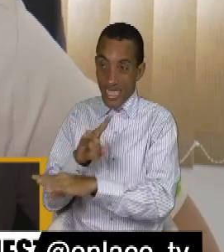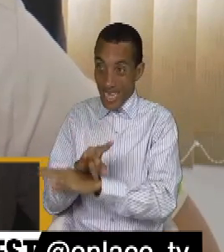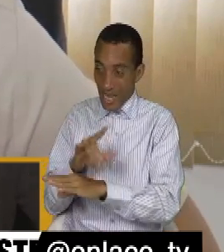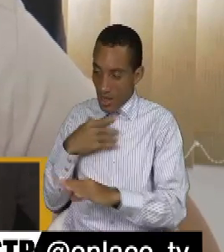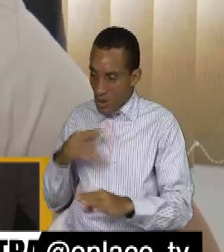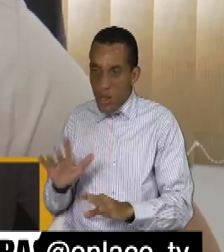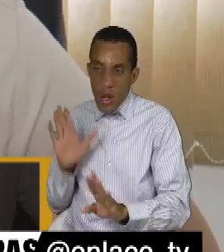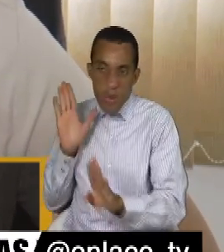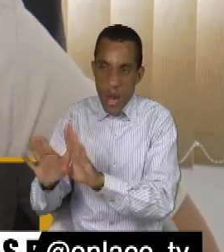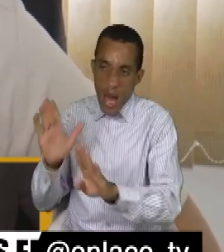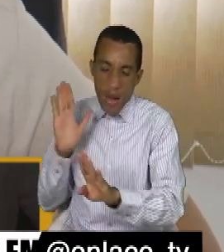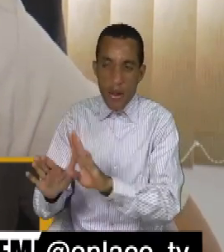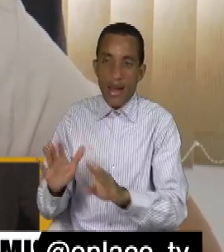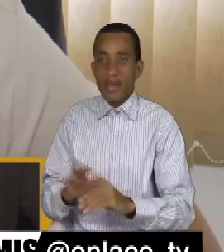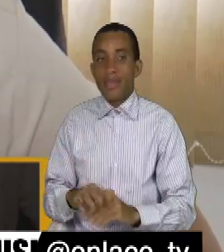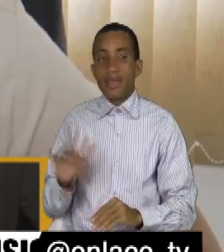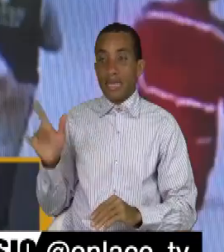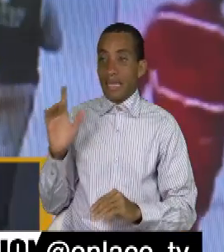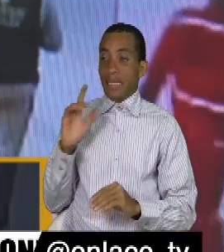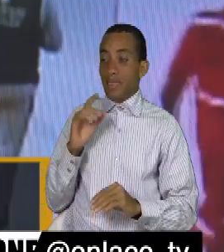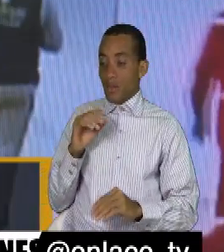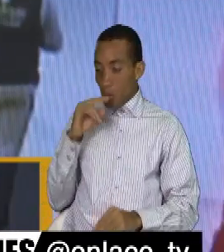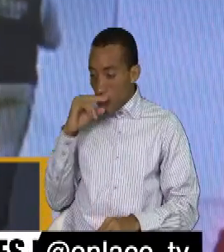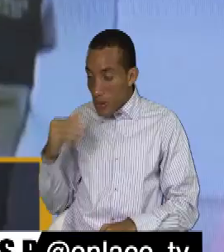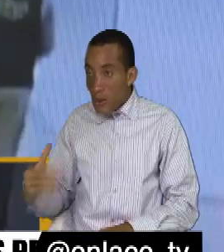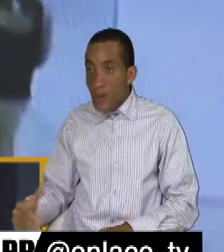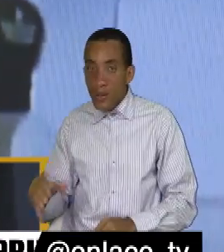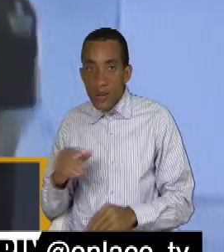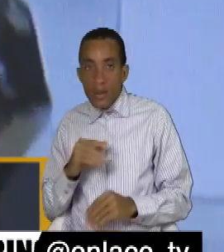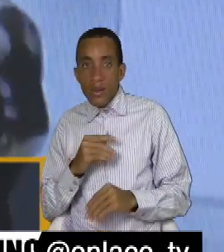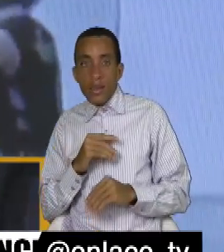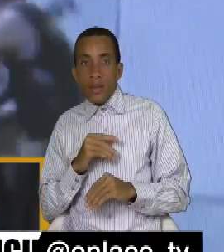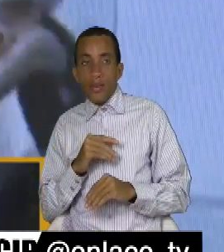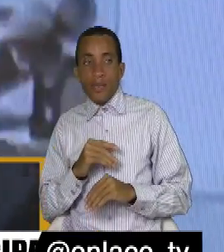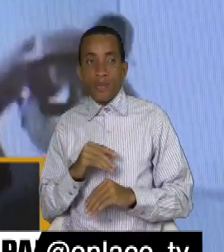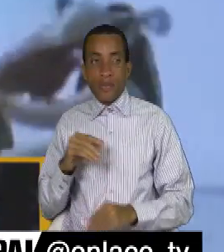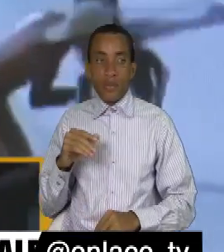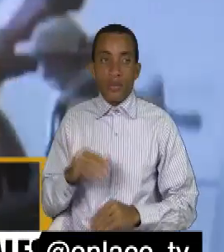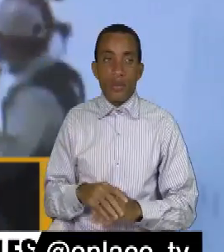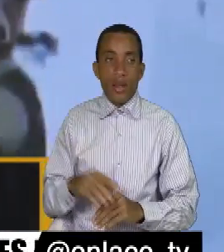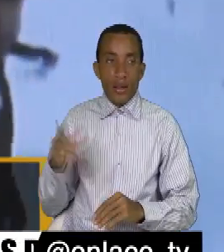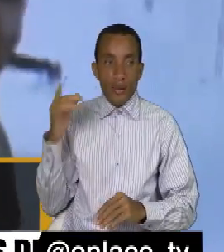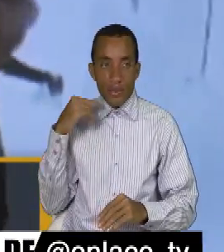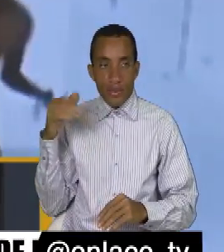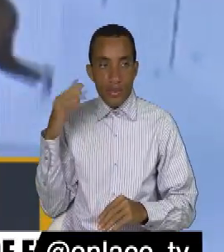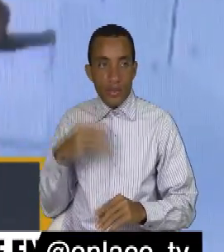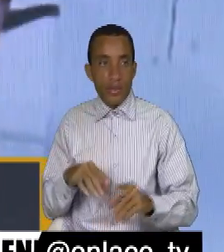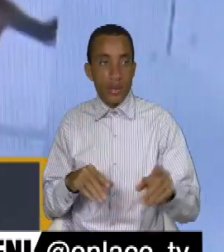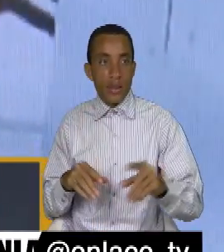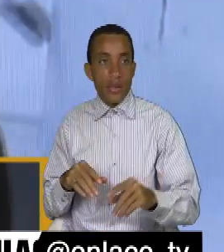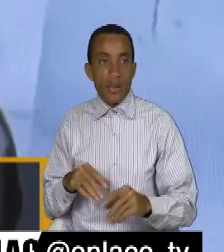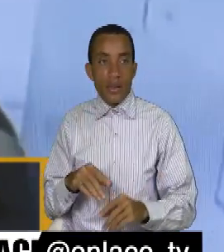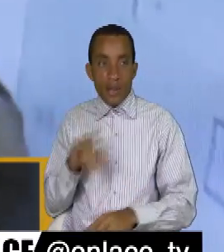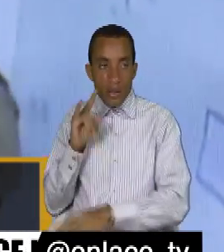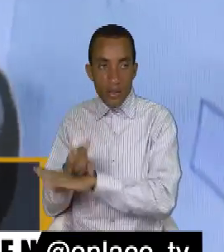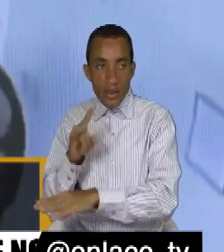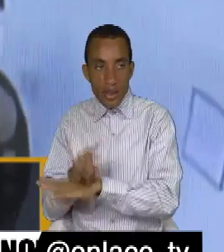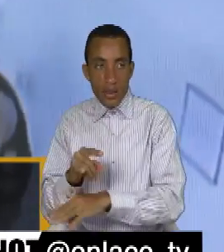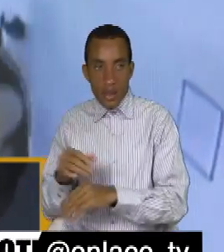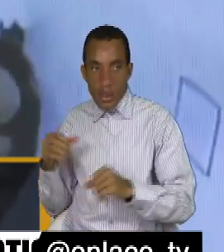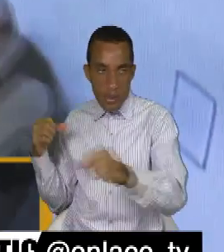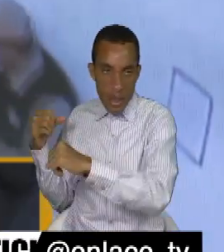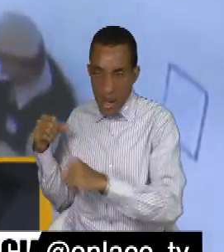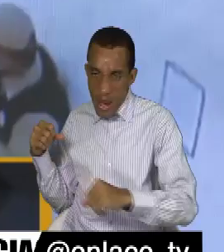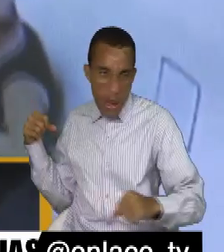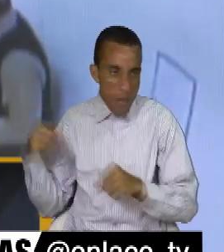estaba canalizado y que estaba recibiendo tratamiento. Segundos después, se devuelve y golpea al vigilante bajo la mirada de otros médicos